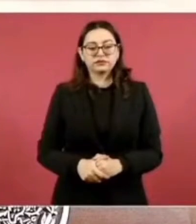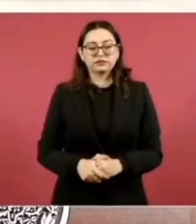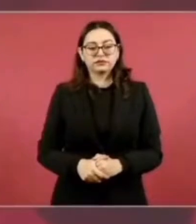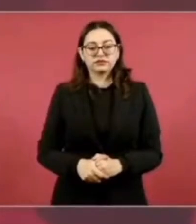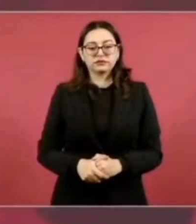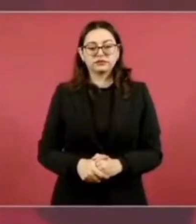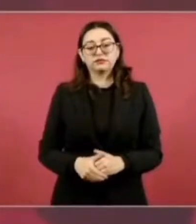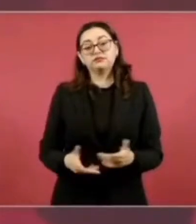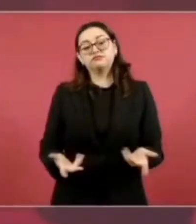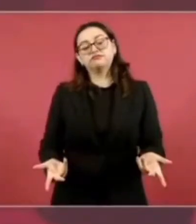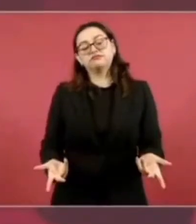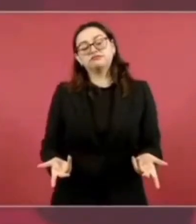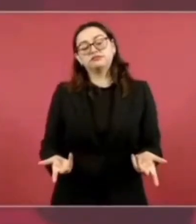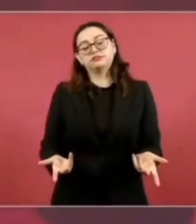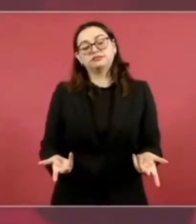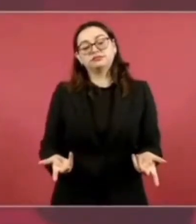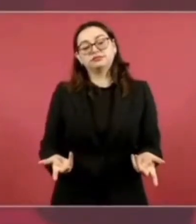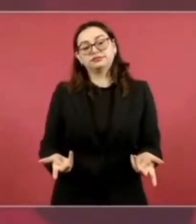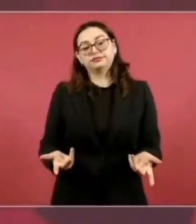no es para presumir, pero